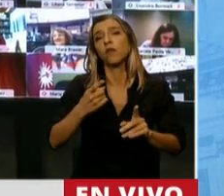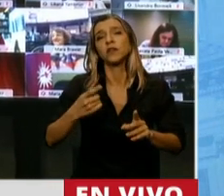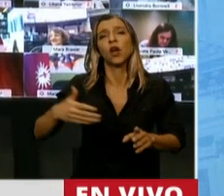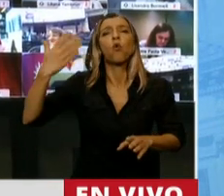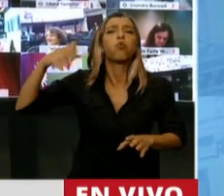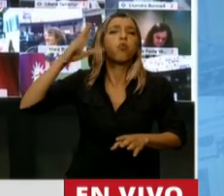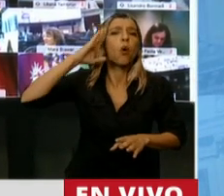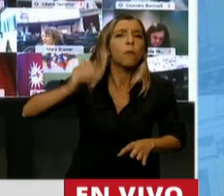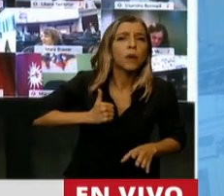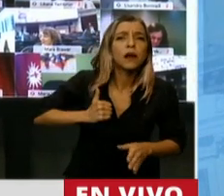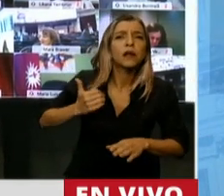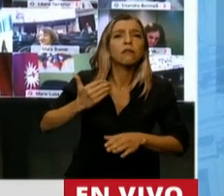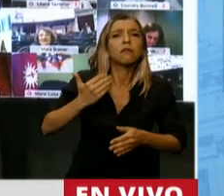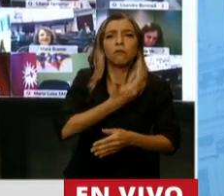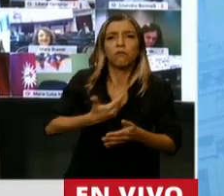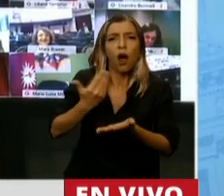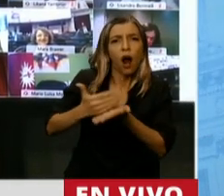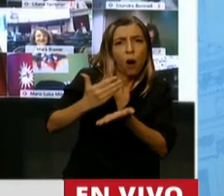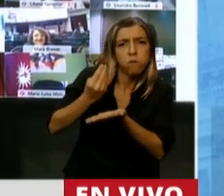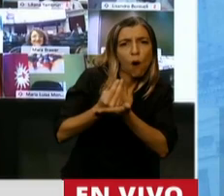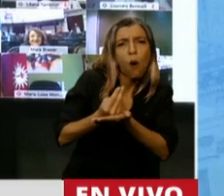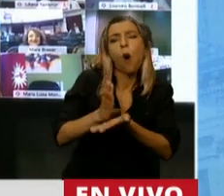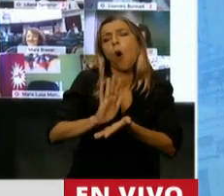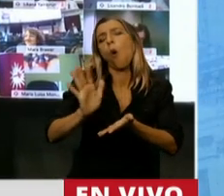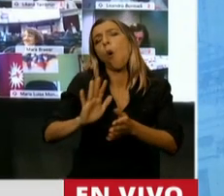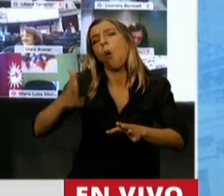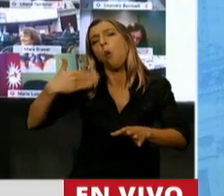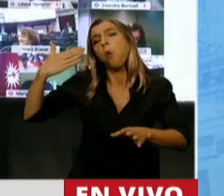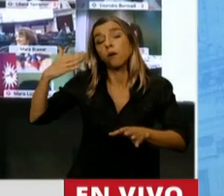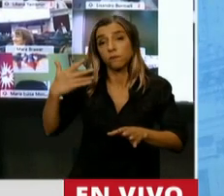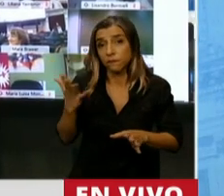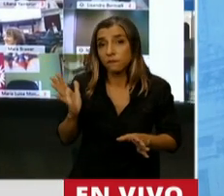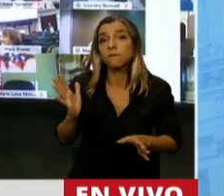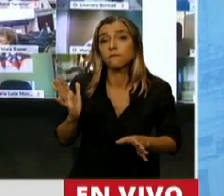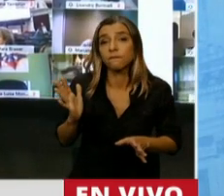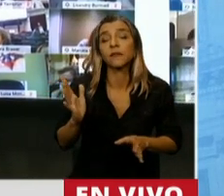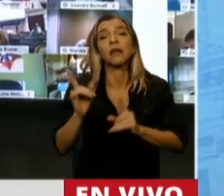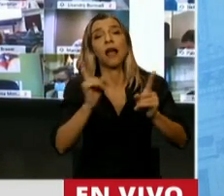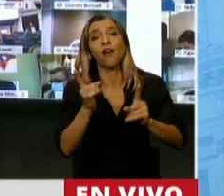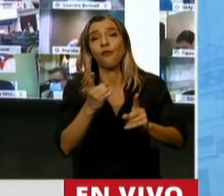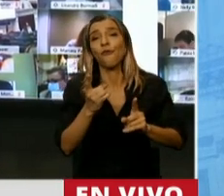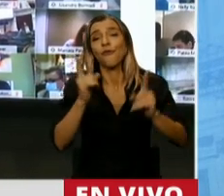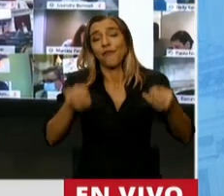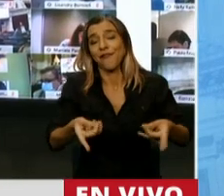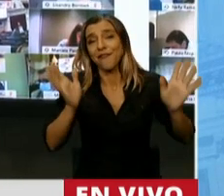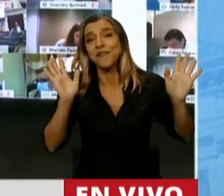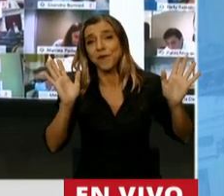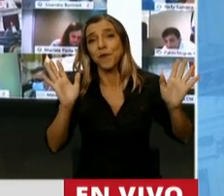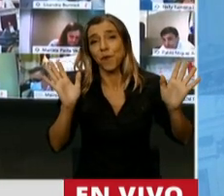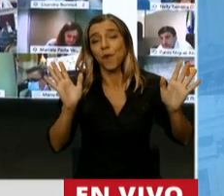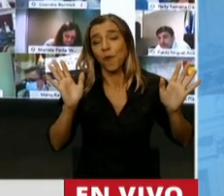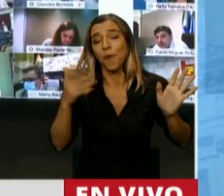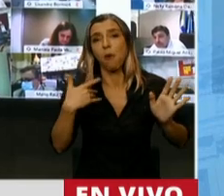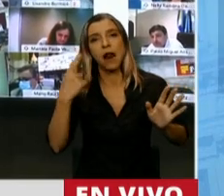Estado, el poder militar como la herramienta con la que defendían los privilegios, pero eso ha sido sustituido,